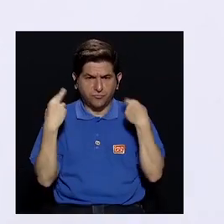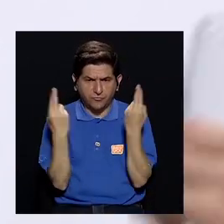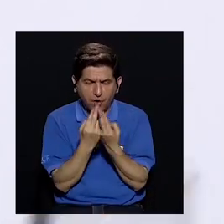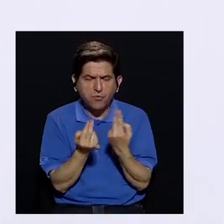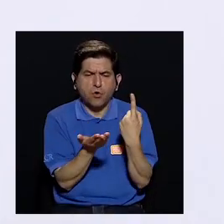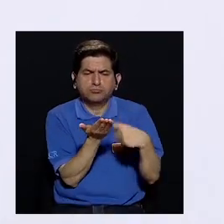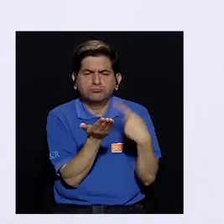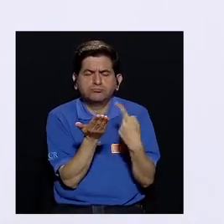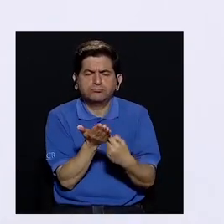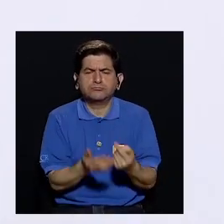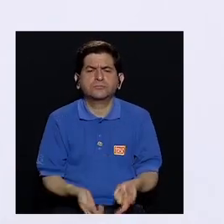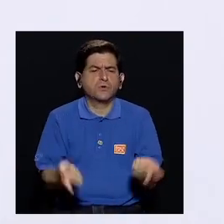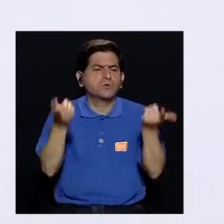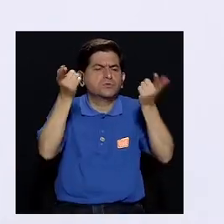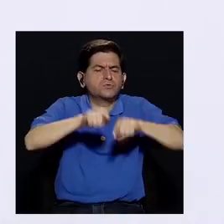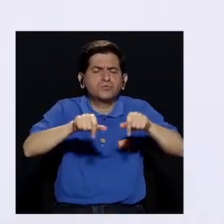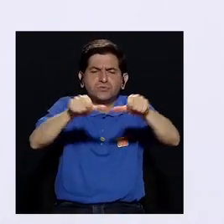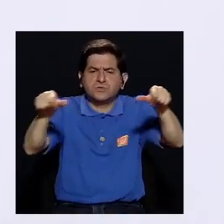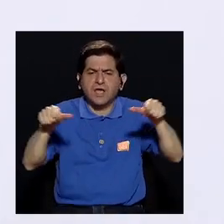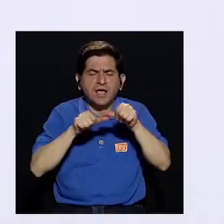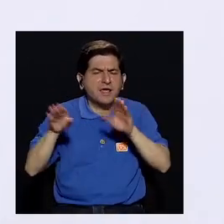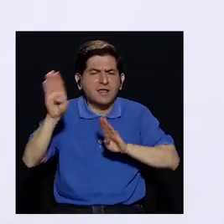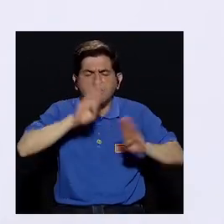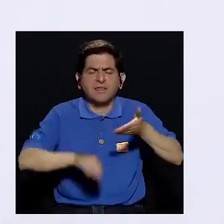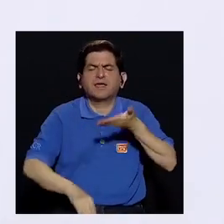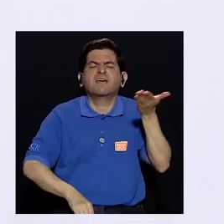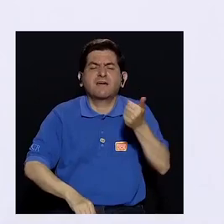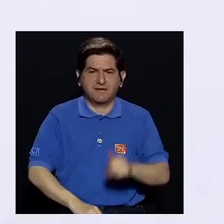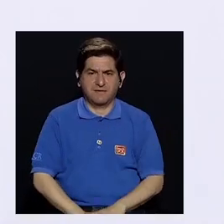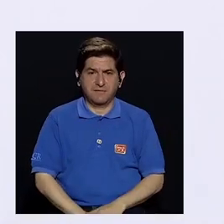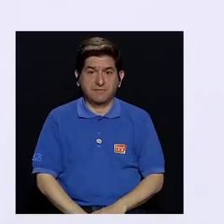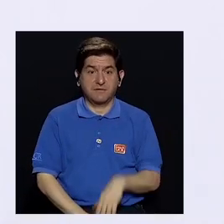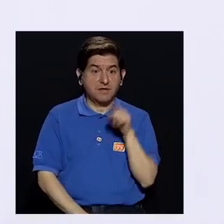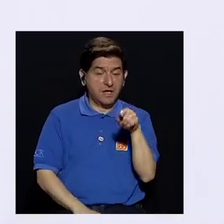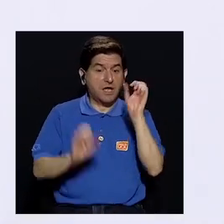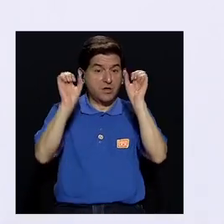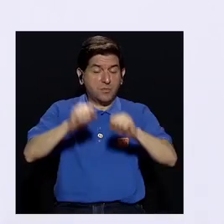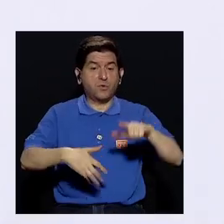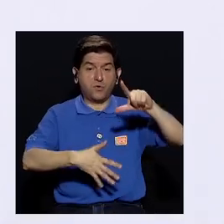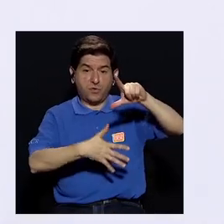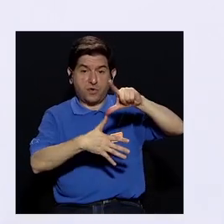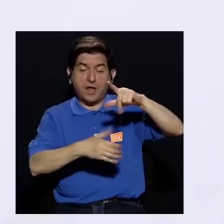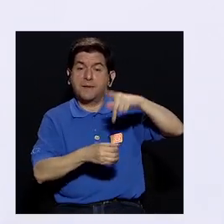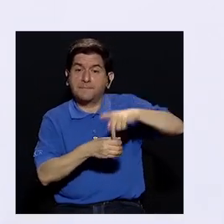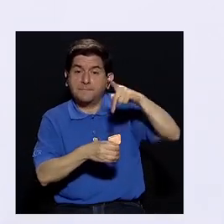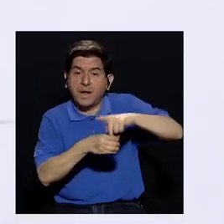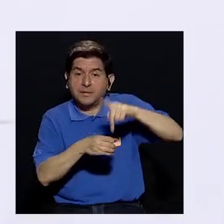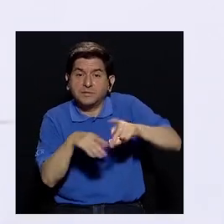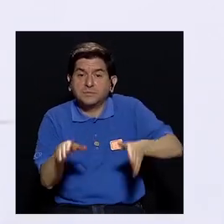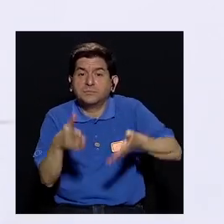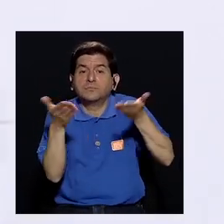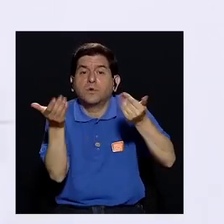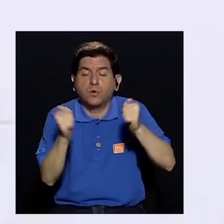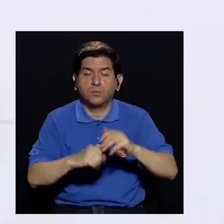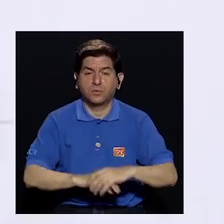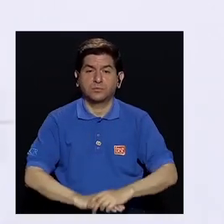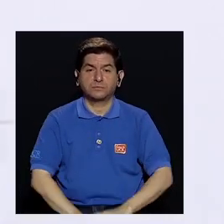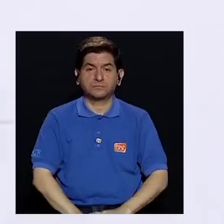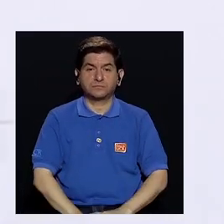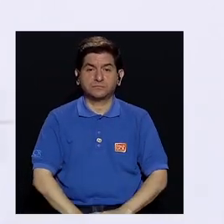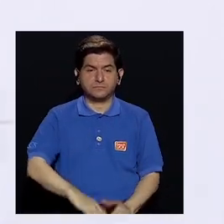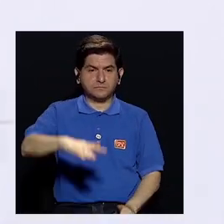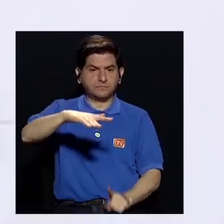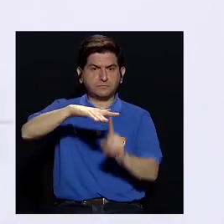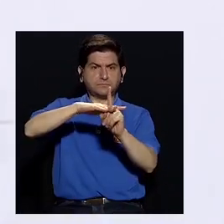de la región se juntan y discuten qué es lo que está pasando en el área biológica y cómo podría